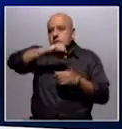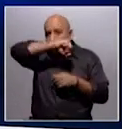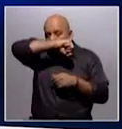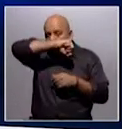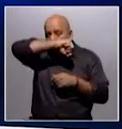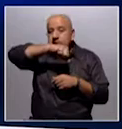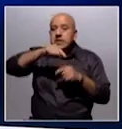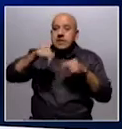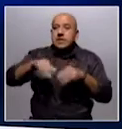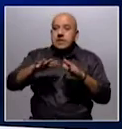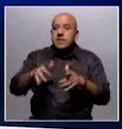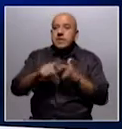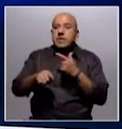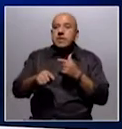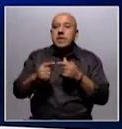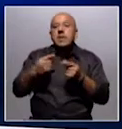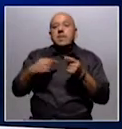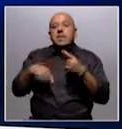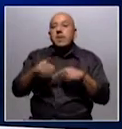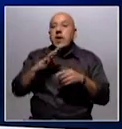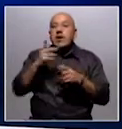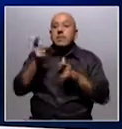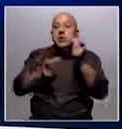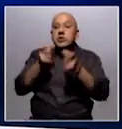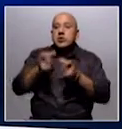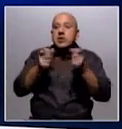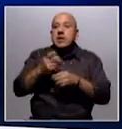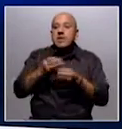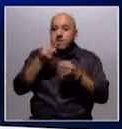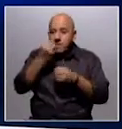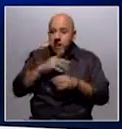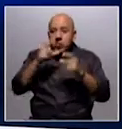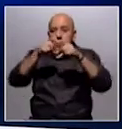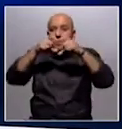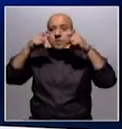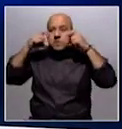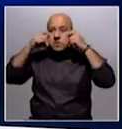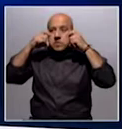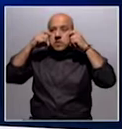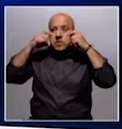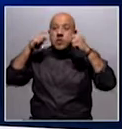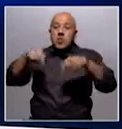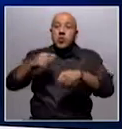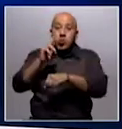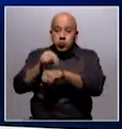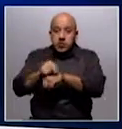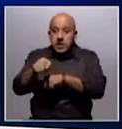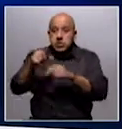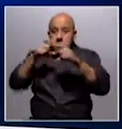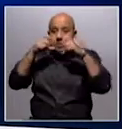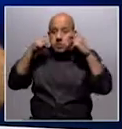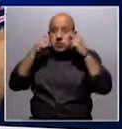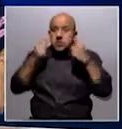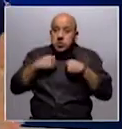con el pliegue del codo pero también hay personas que dicen sería mejor utilizar el barbijo lo que es la mascarilla que vemos en los hospitales